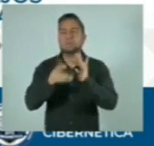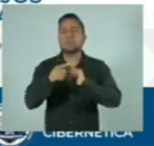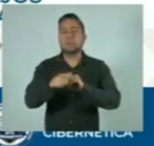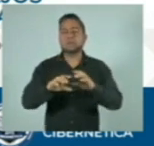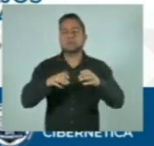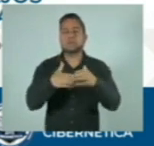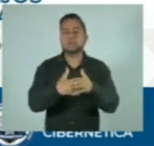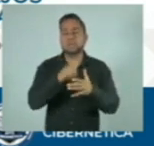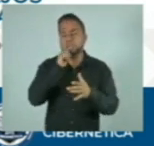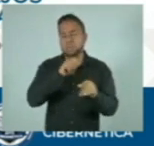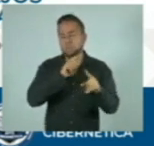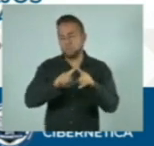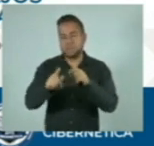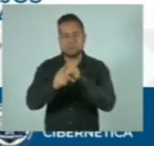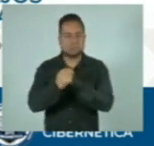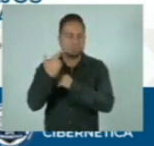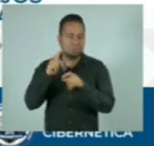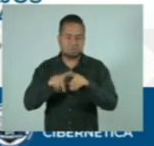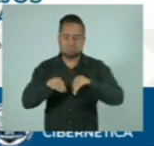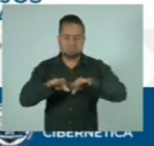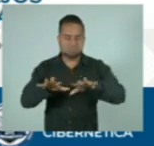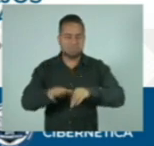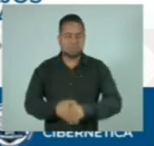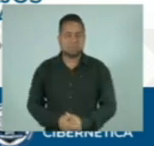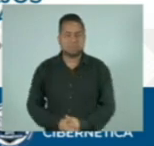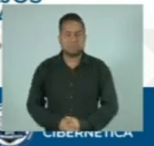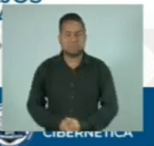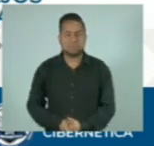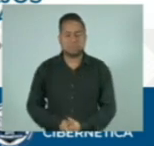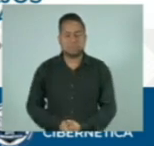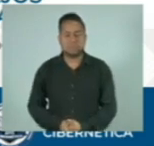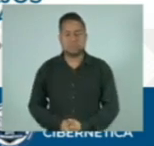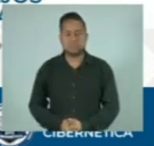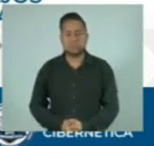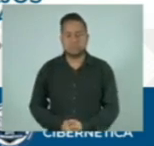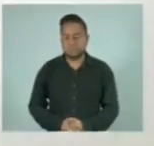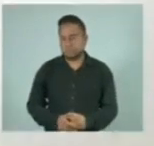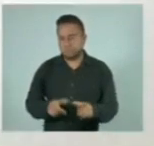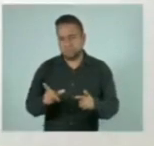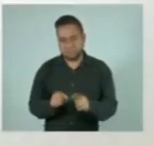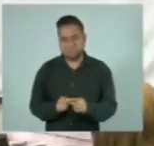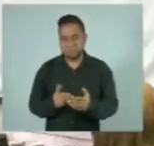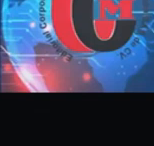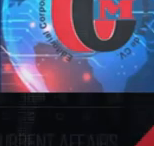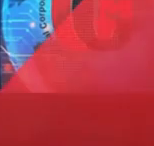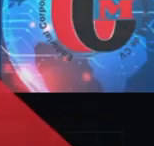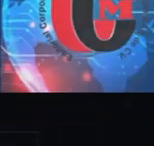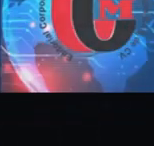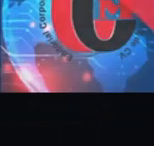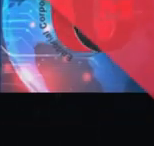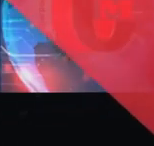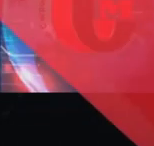unidad y medios de comunicación. Es todo lo que tenemos por el momento, señor secretario.